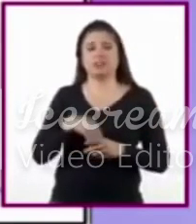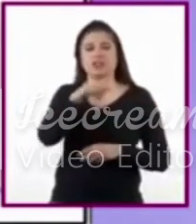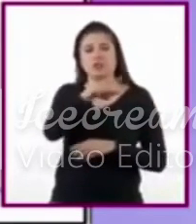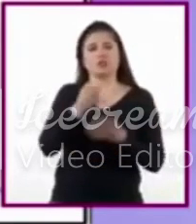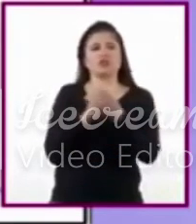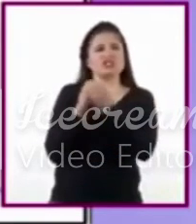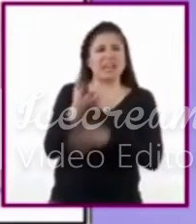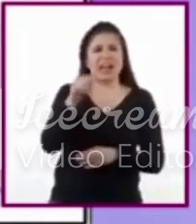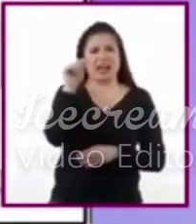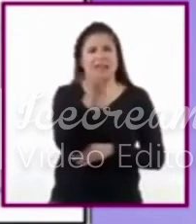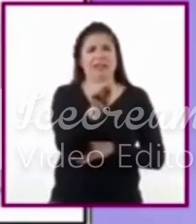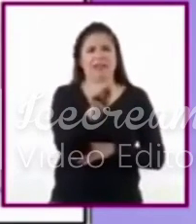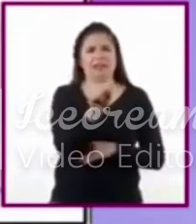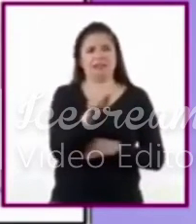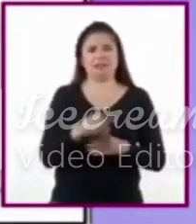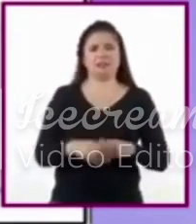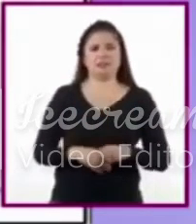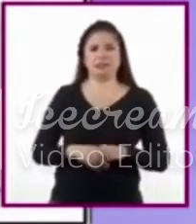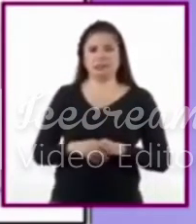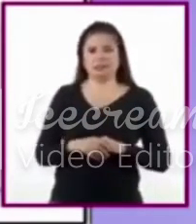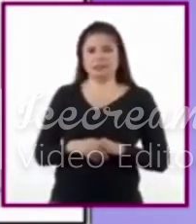Salgan de ahí.